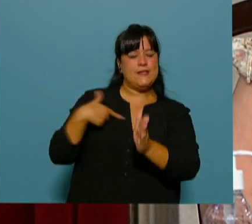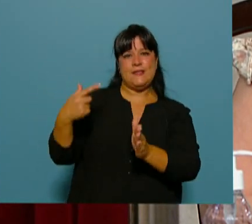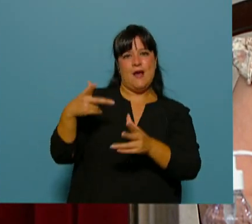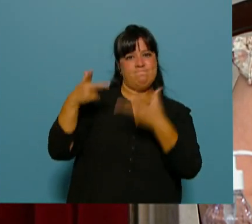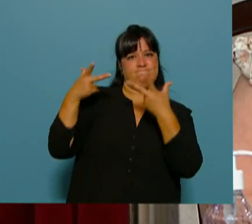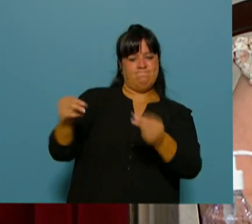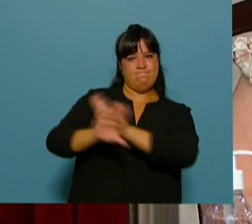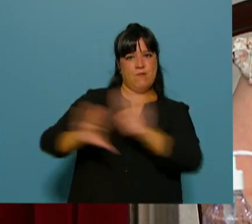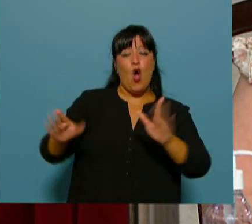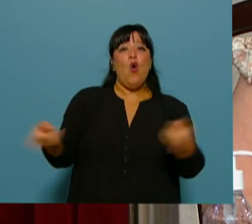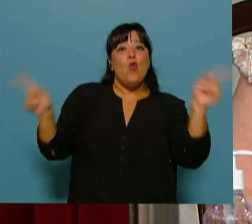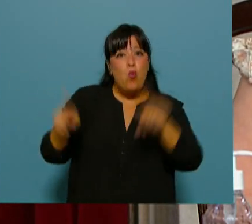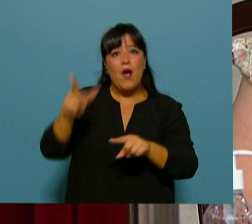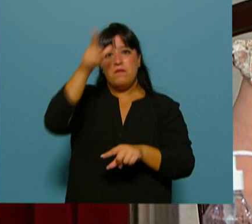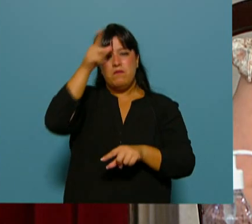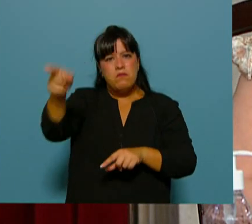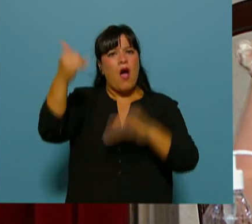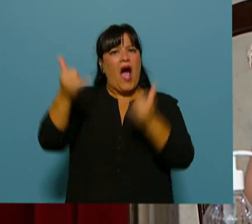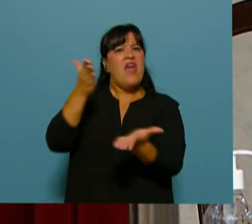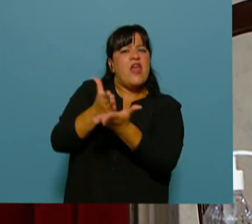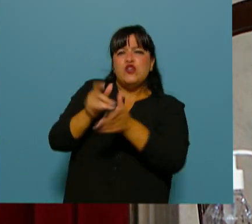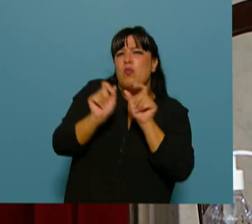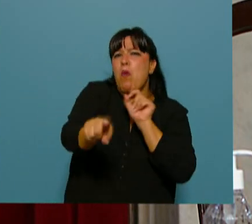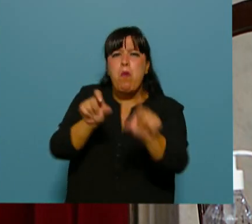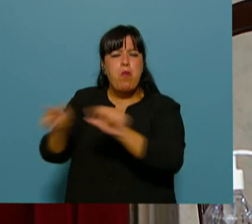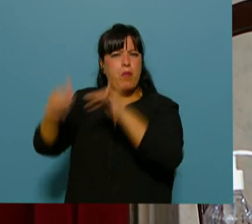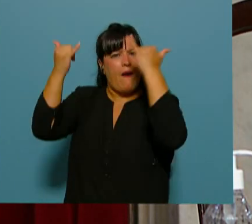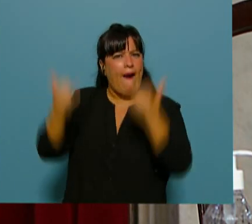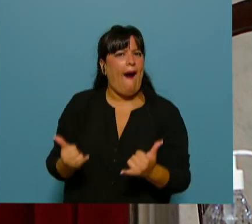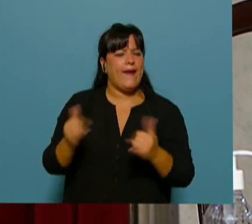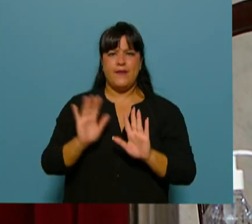fuerzas federales el paradigma de derechos que le corresponde